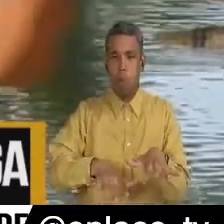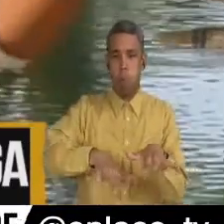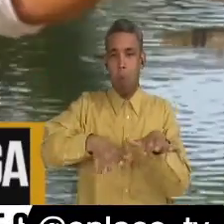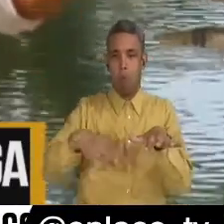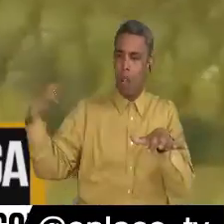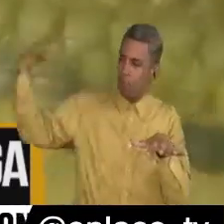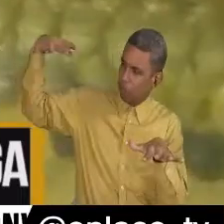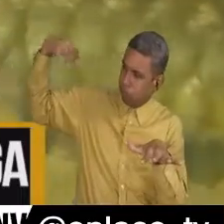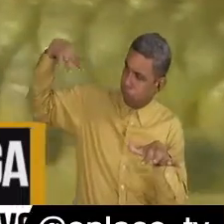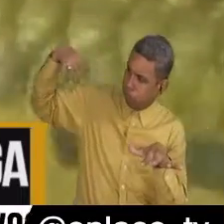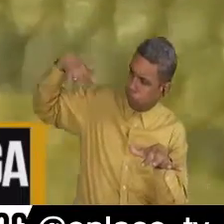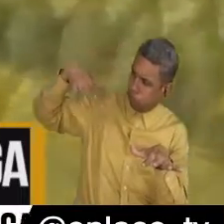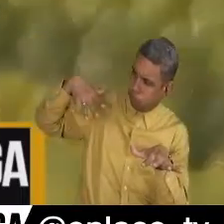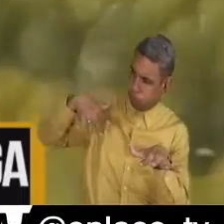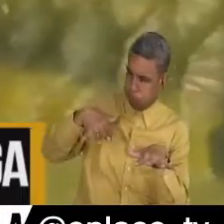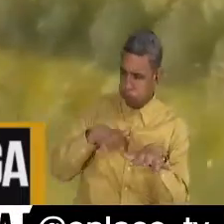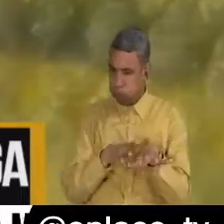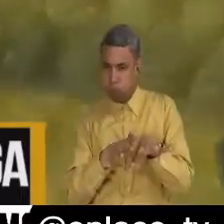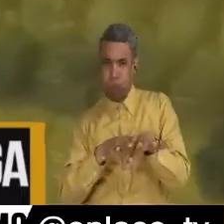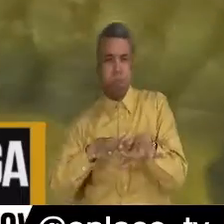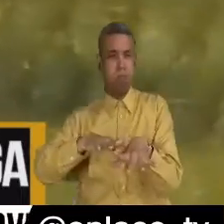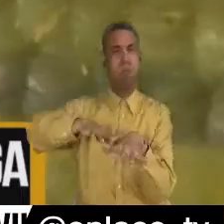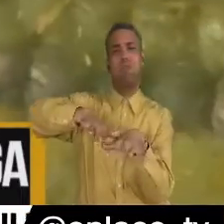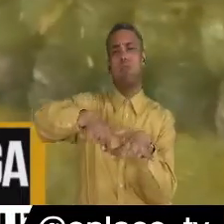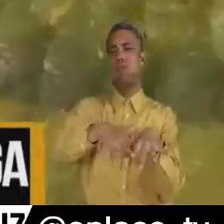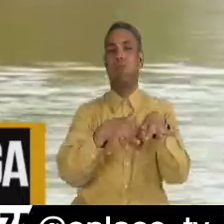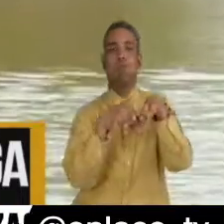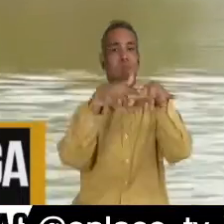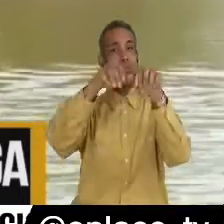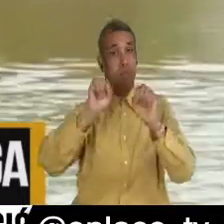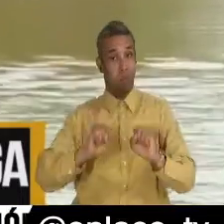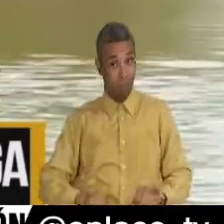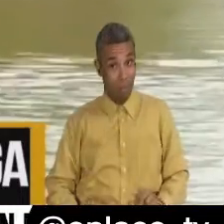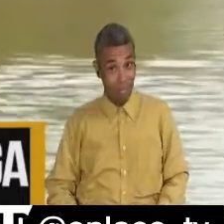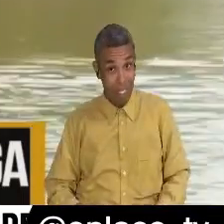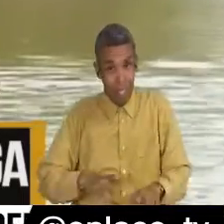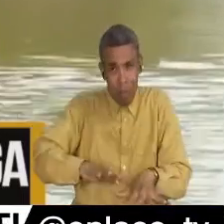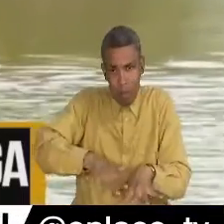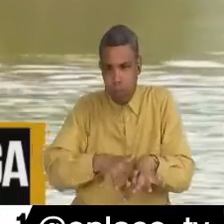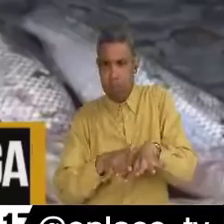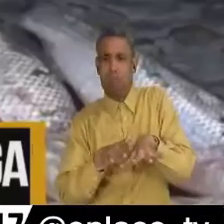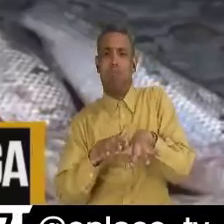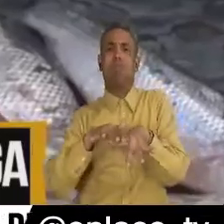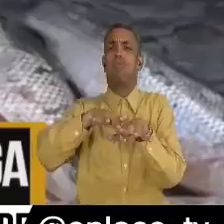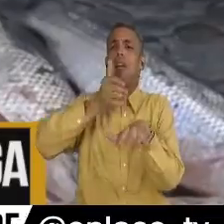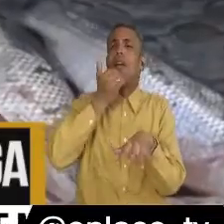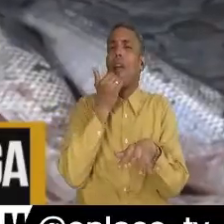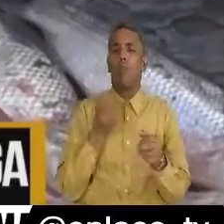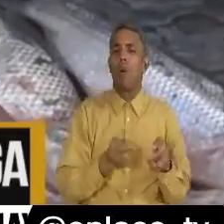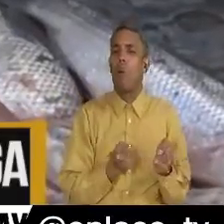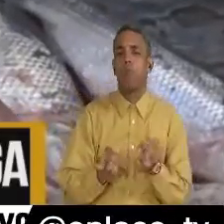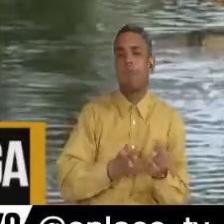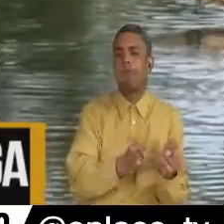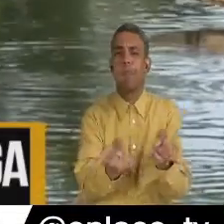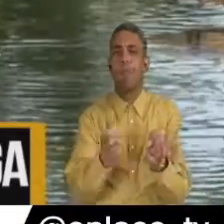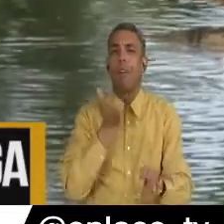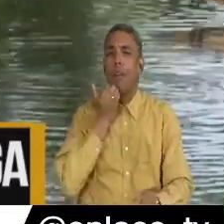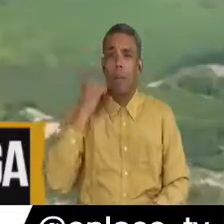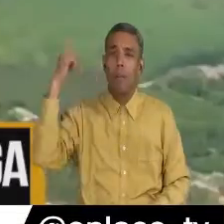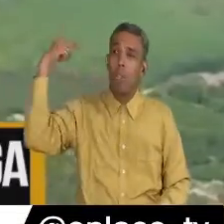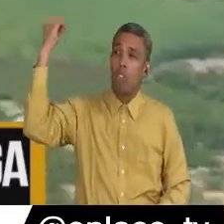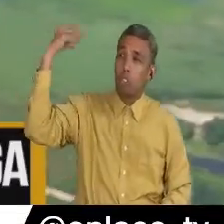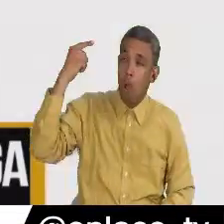y mantener las aguas en unos niveles tales que permitan pues mejorar todas las condiciones de los pescadores que habitan este